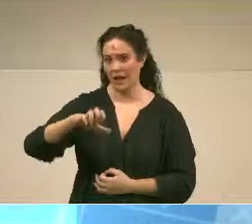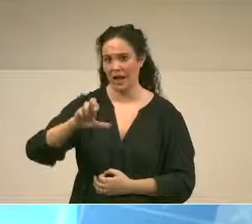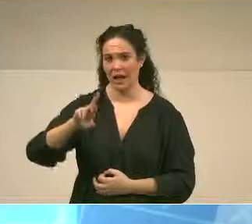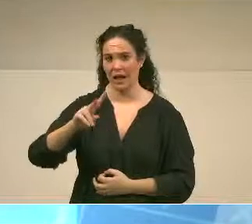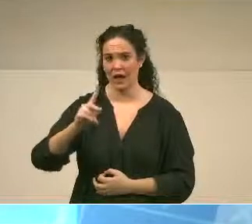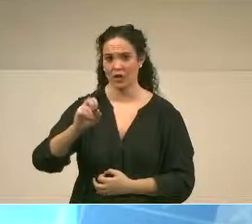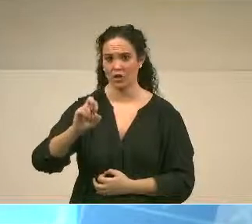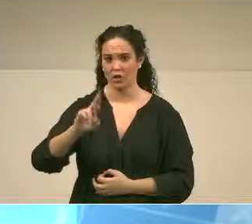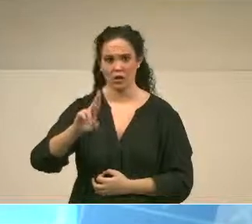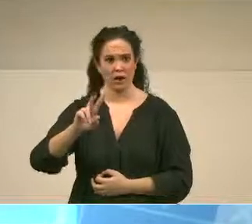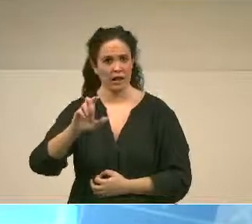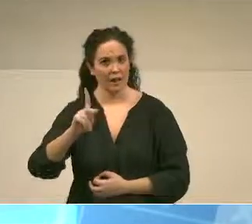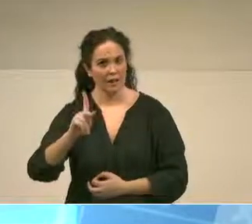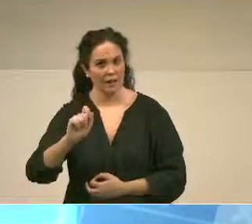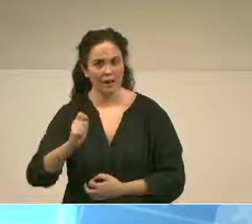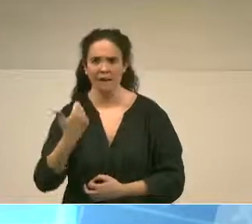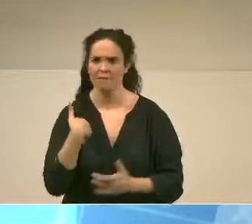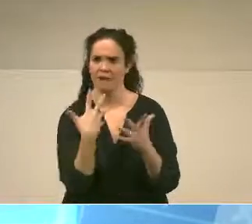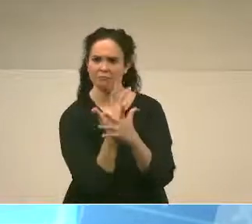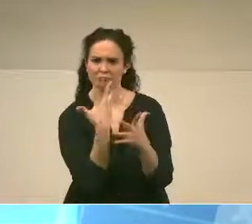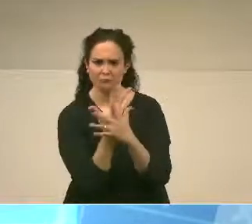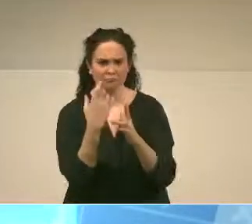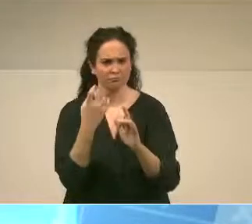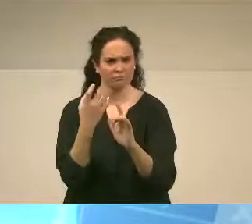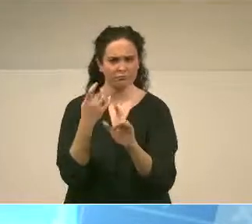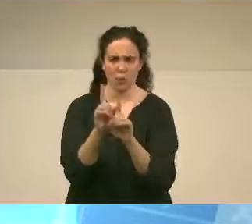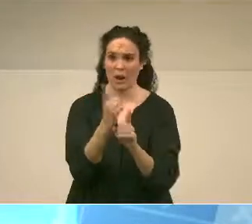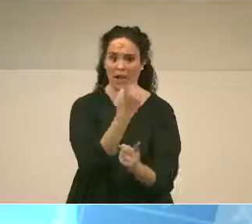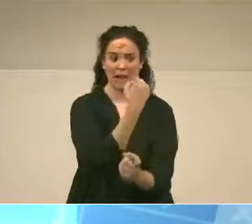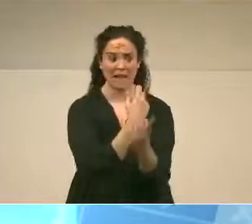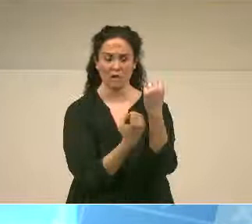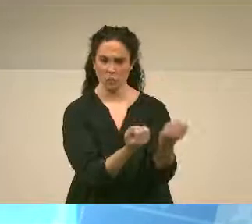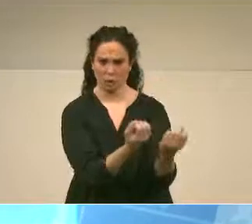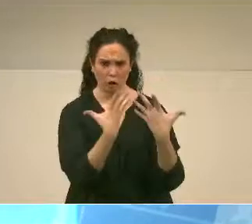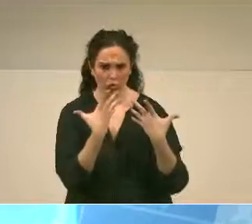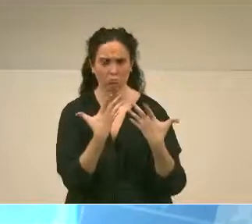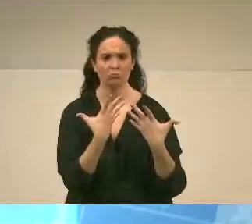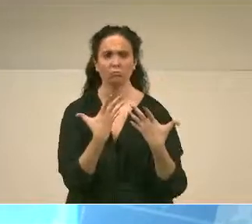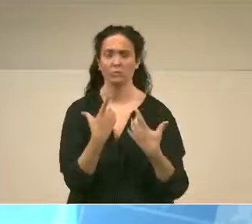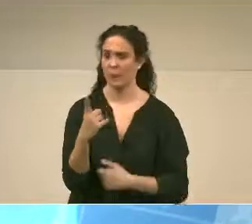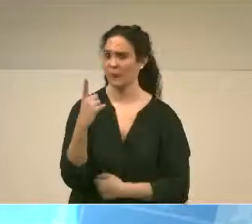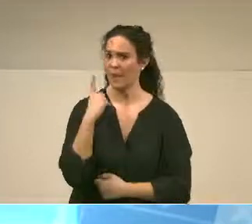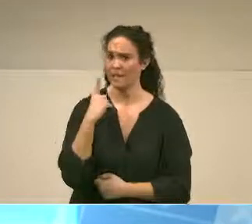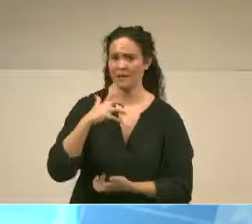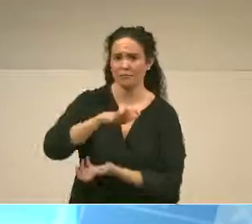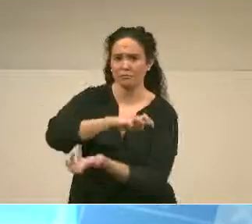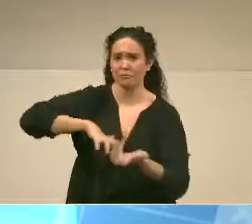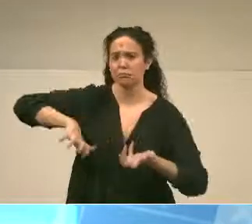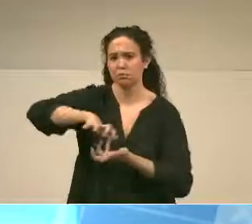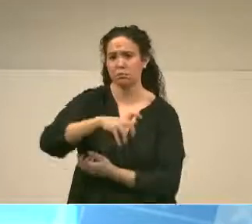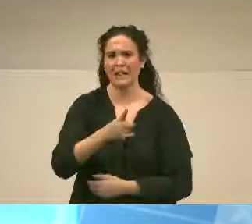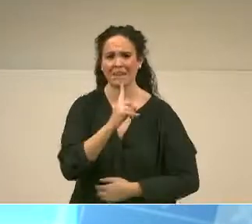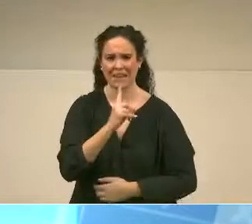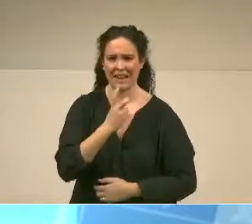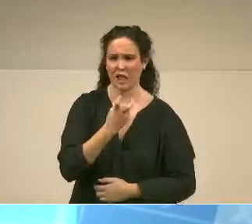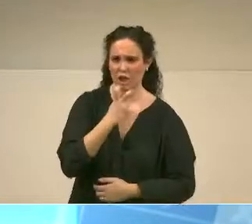adierazi digu eta azaldu digu berak duen informazioa atzo ezkerraldean gertatutako istilu hoiei eta